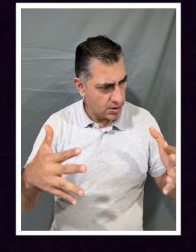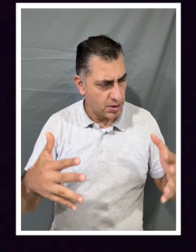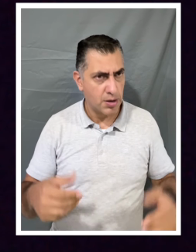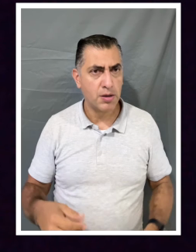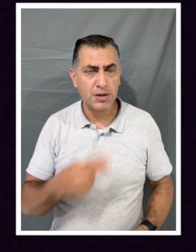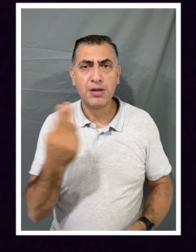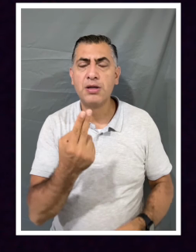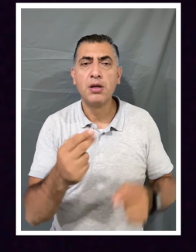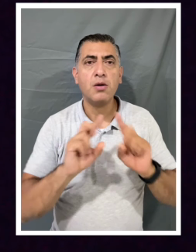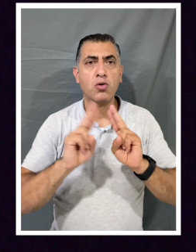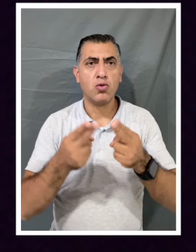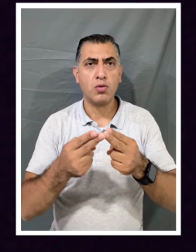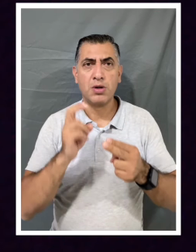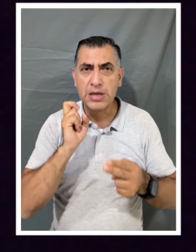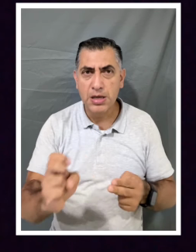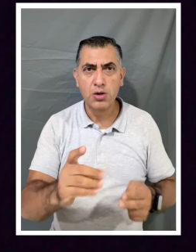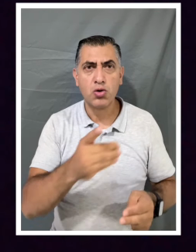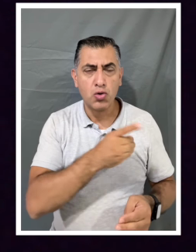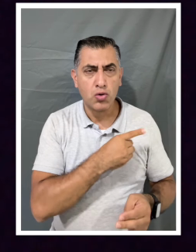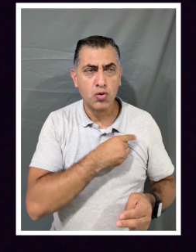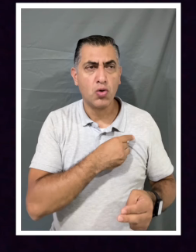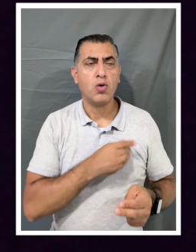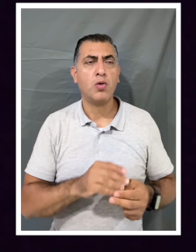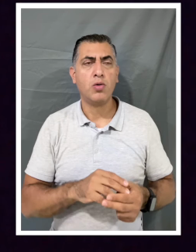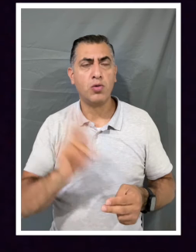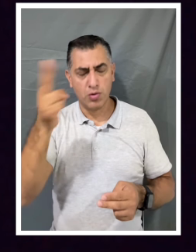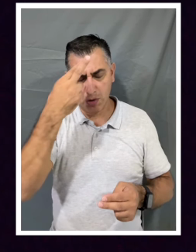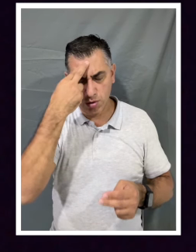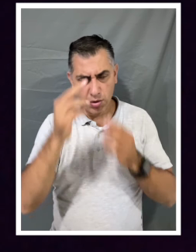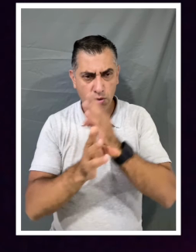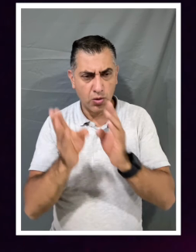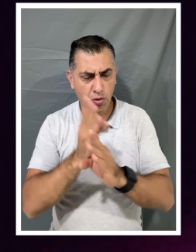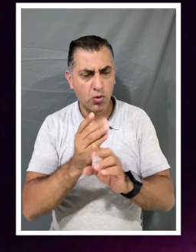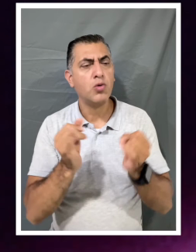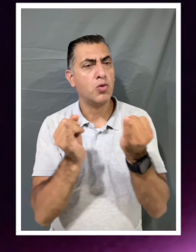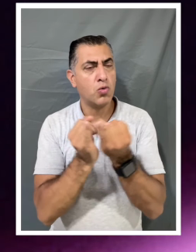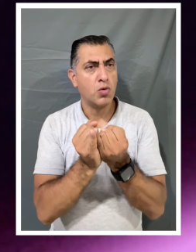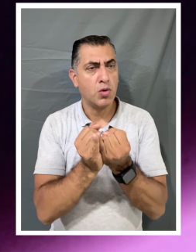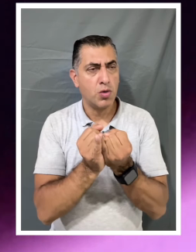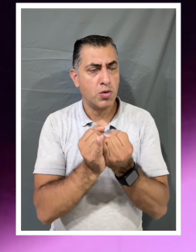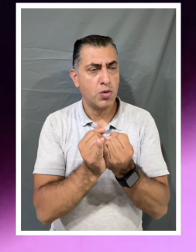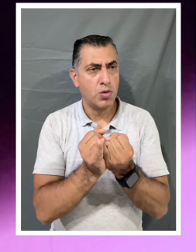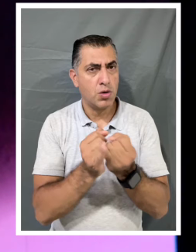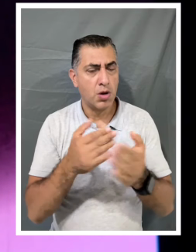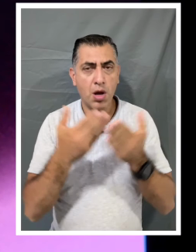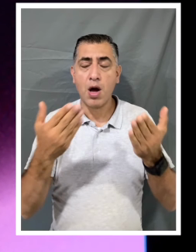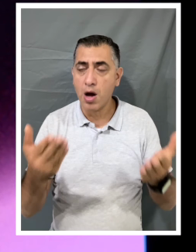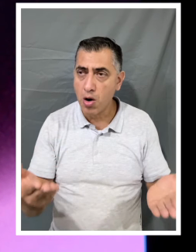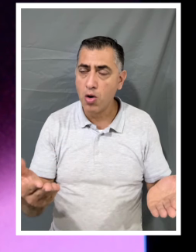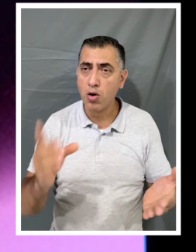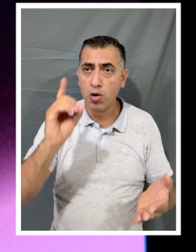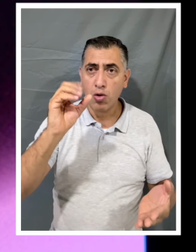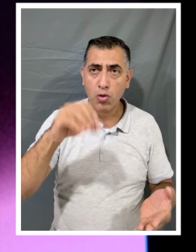necesitamos unidad Y eso cómo se logra recordando las cosas en común y ahora nos va a hablar de los dones